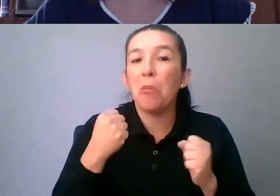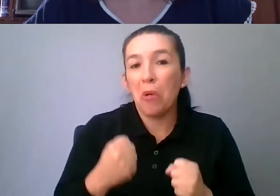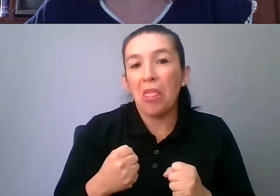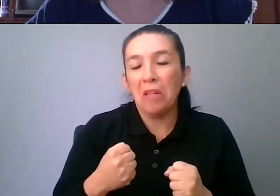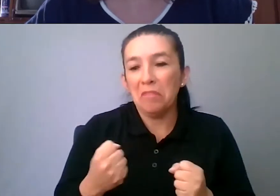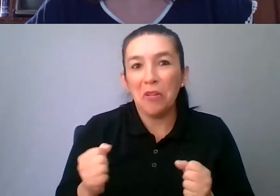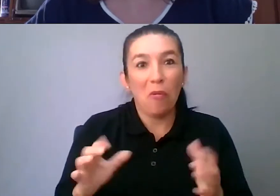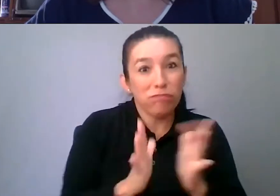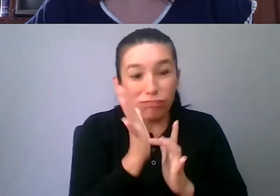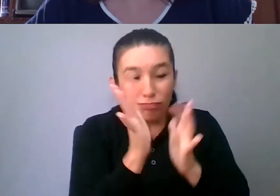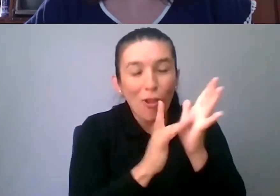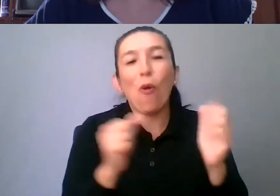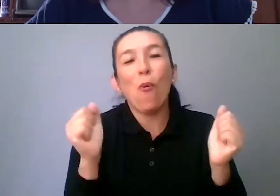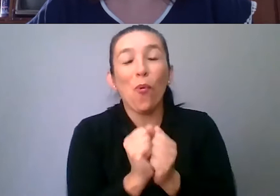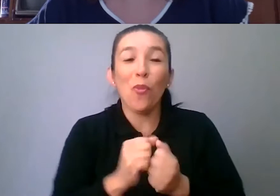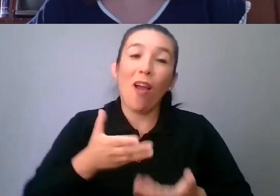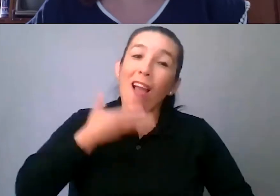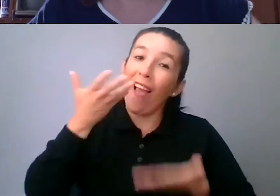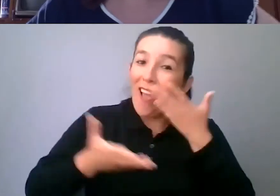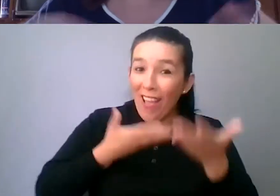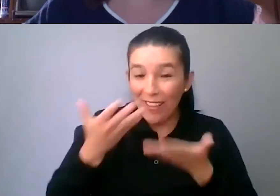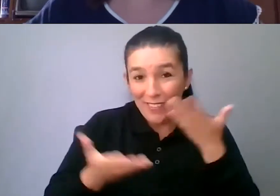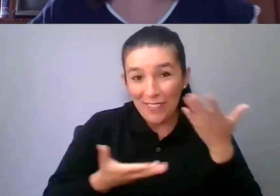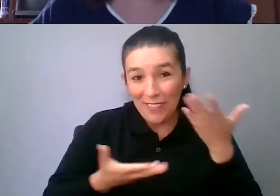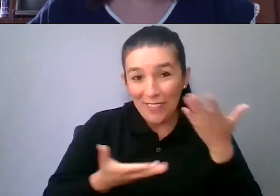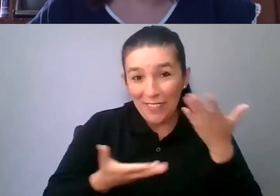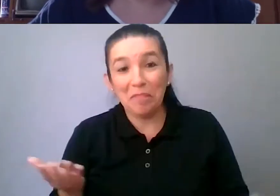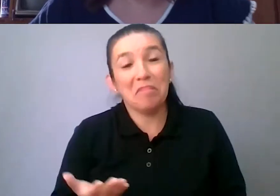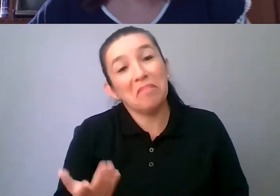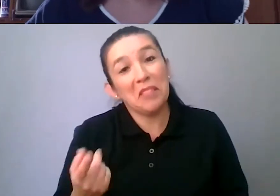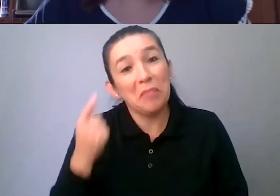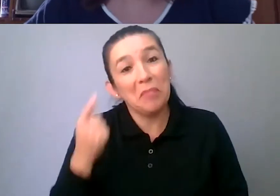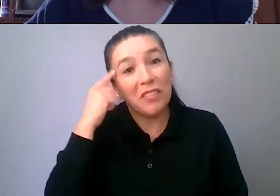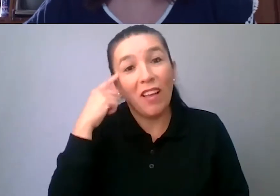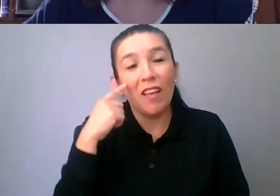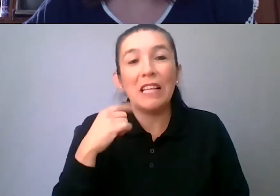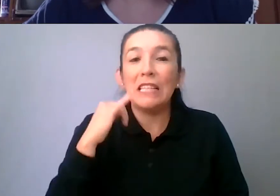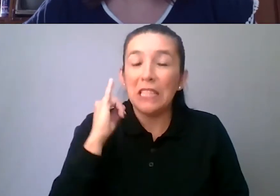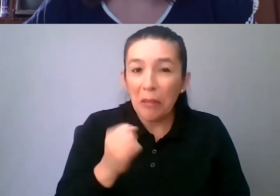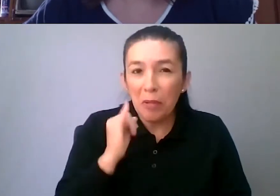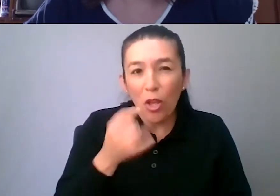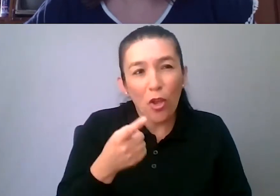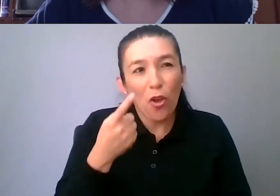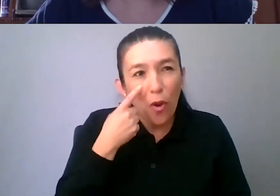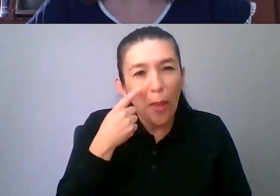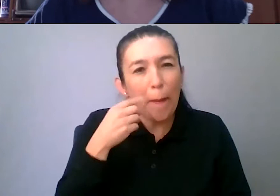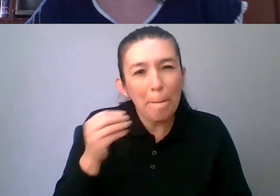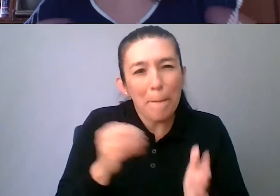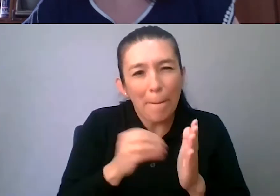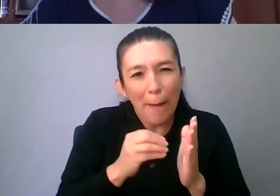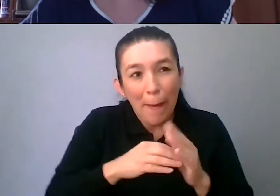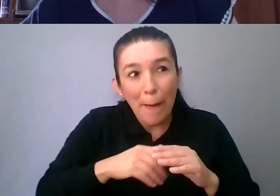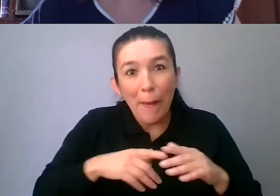canto, y ahí, bueno, yo creo que cada vez que uno conoce más, siempre pasa con ciertas expresiones, que